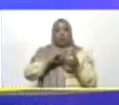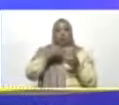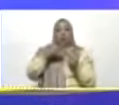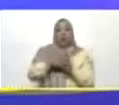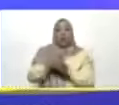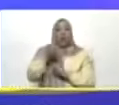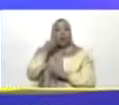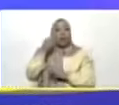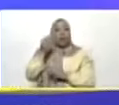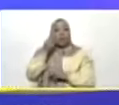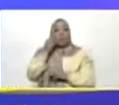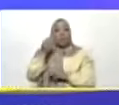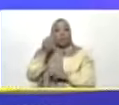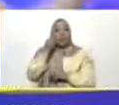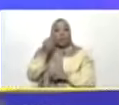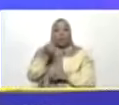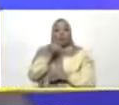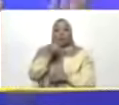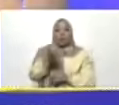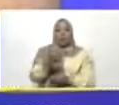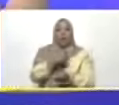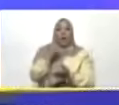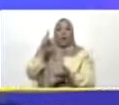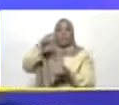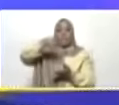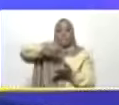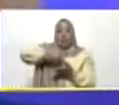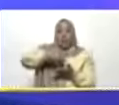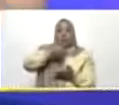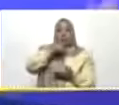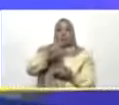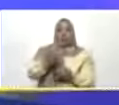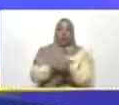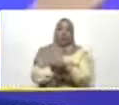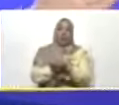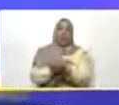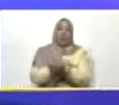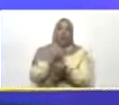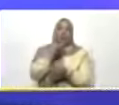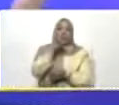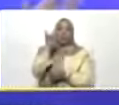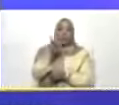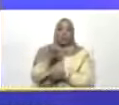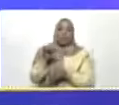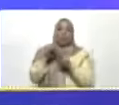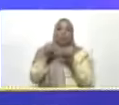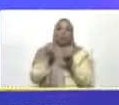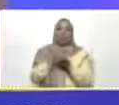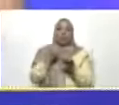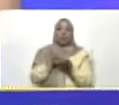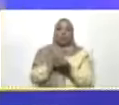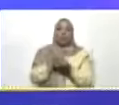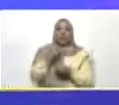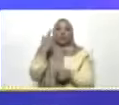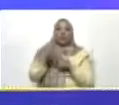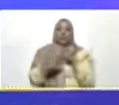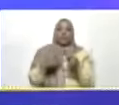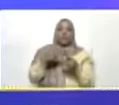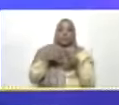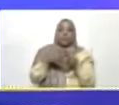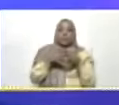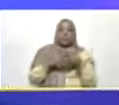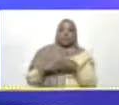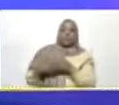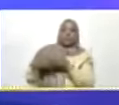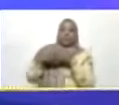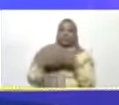experienci con nuestros hermanos de carabobo con nuestros hermanos del zulia todas unas grandes presiones de estudiantes